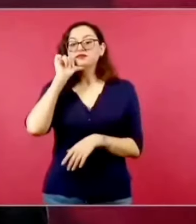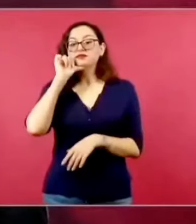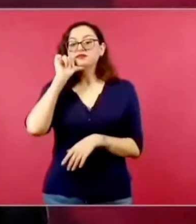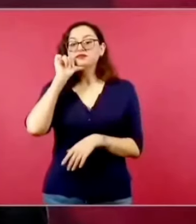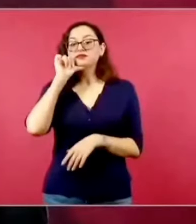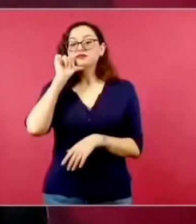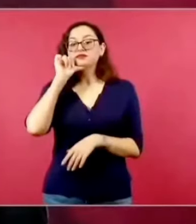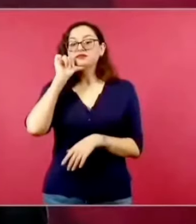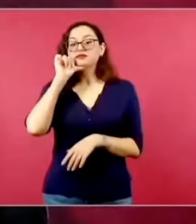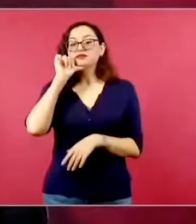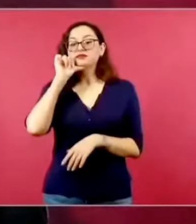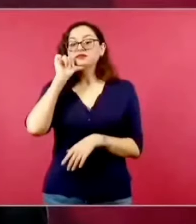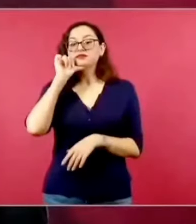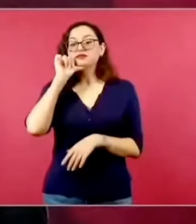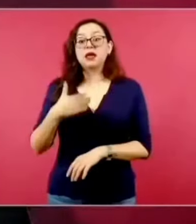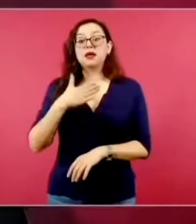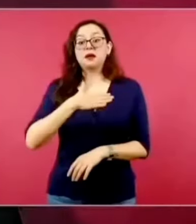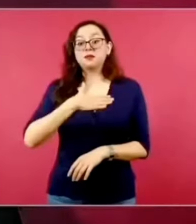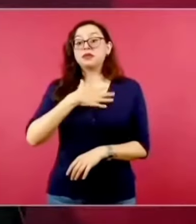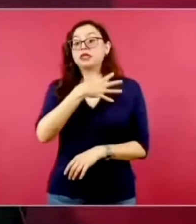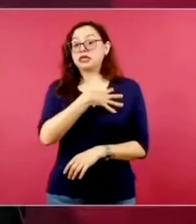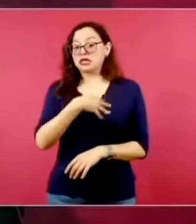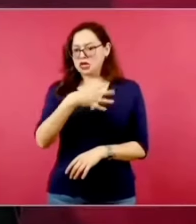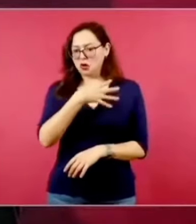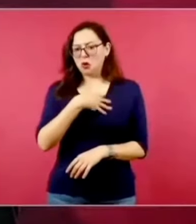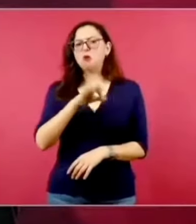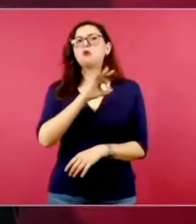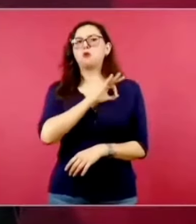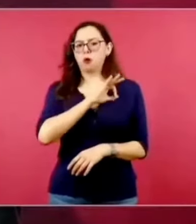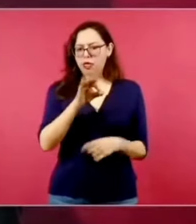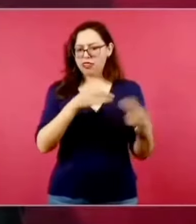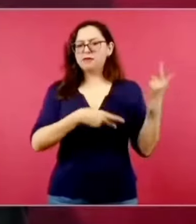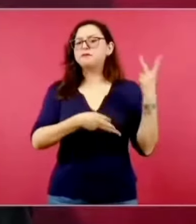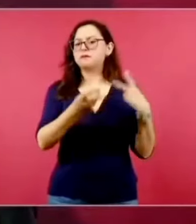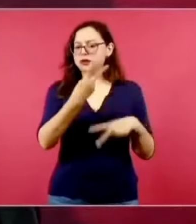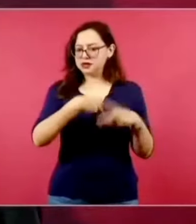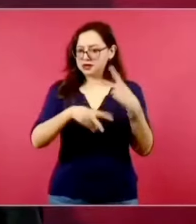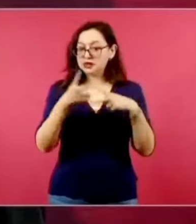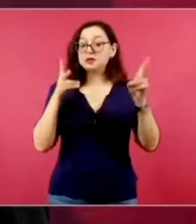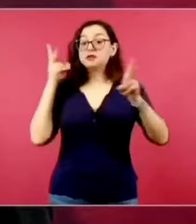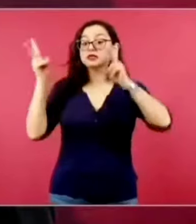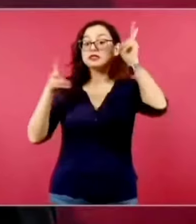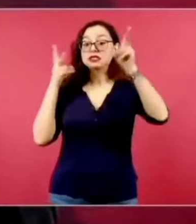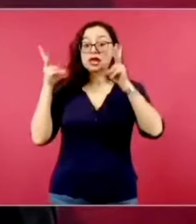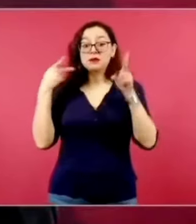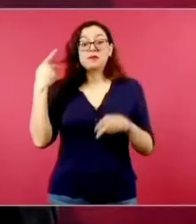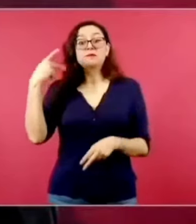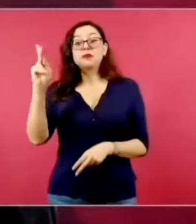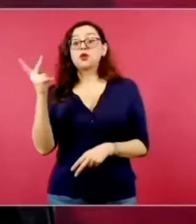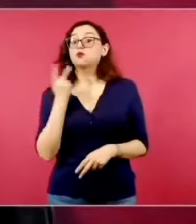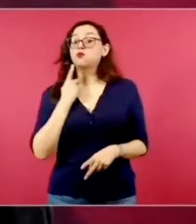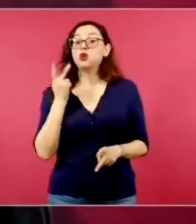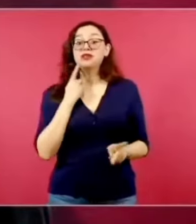a mis hijos con la recomendación de que no vamos a hablar de de